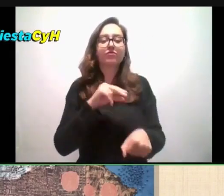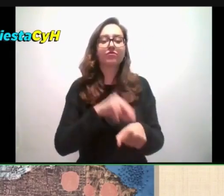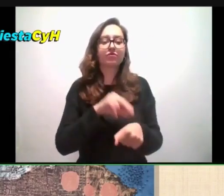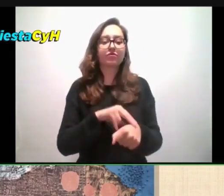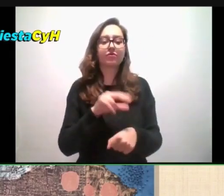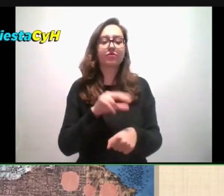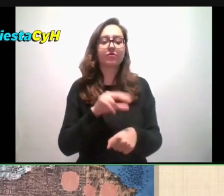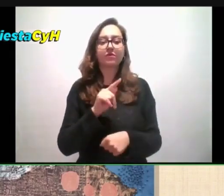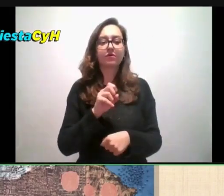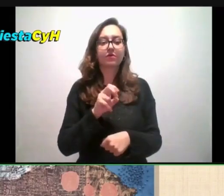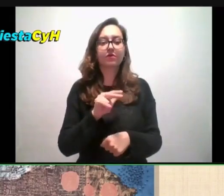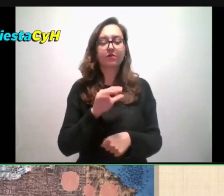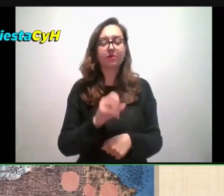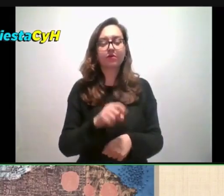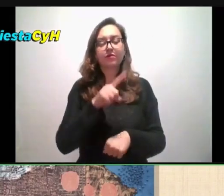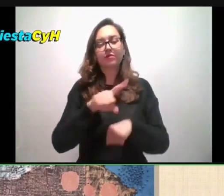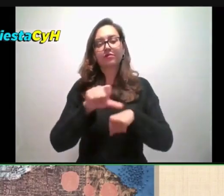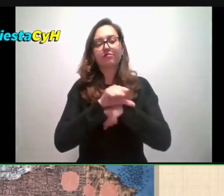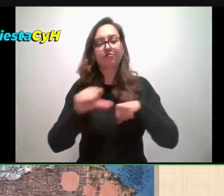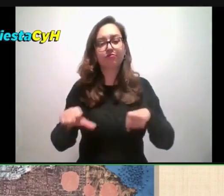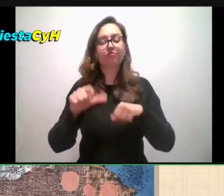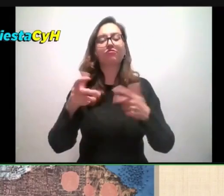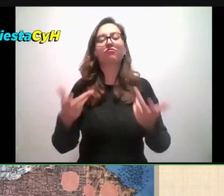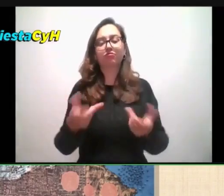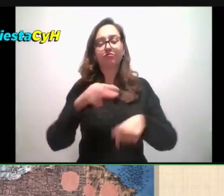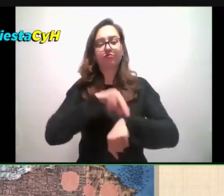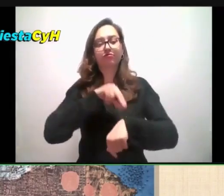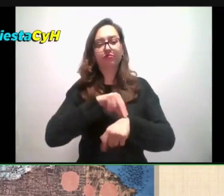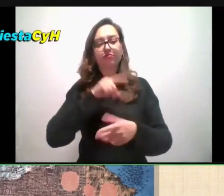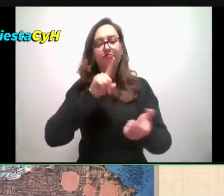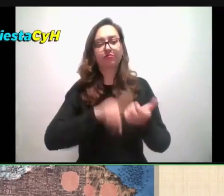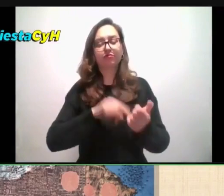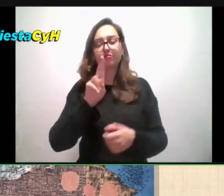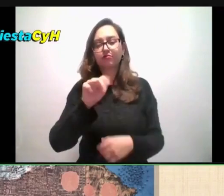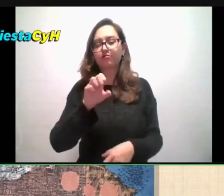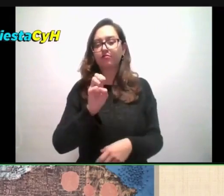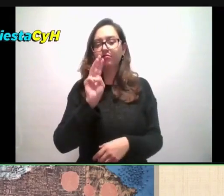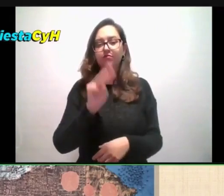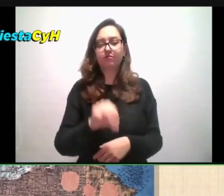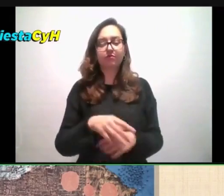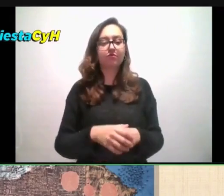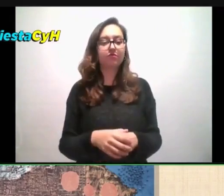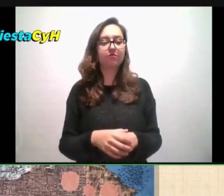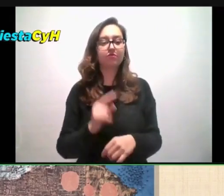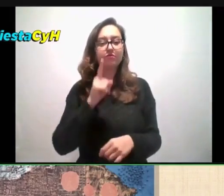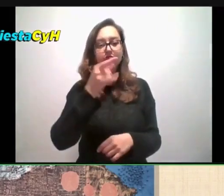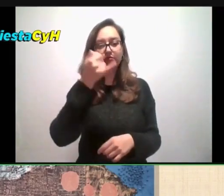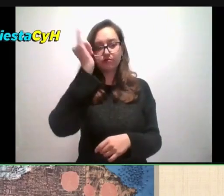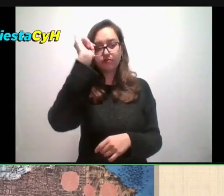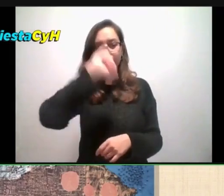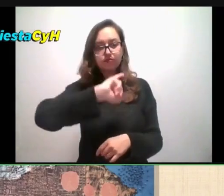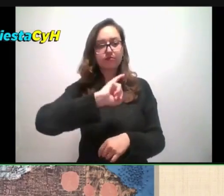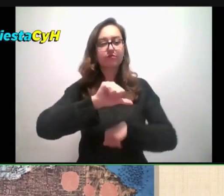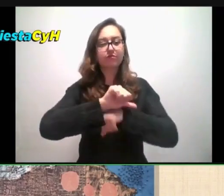médico cirujano, cirugía plástica, estética y reconstructiva en la Facultad de Medicina de la UNAM. Actualmente es jefe de la División de Cirugía